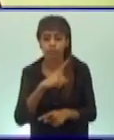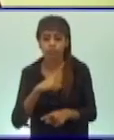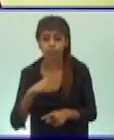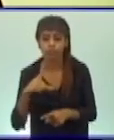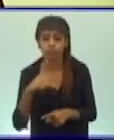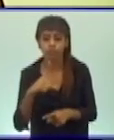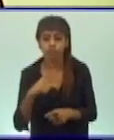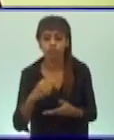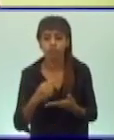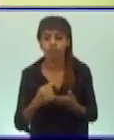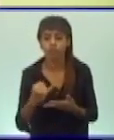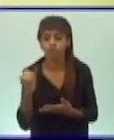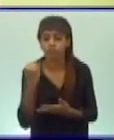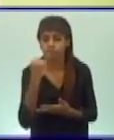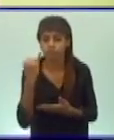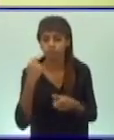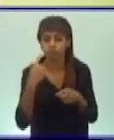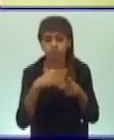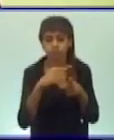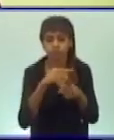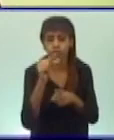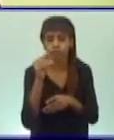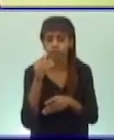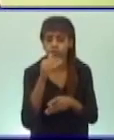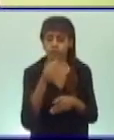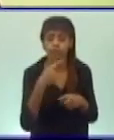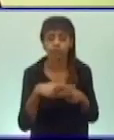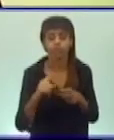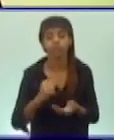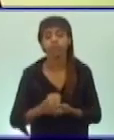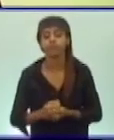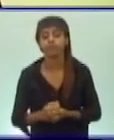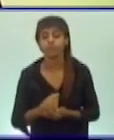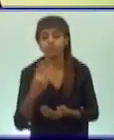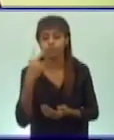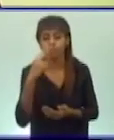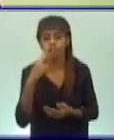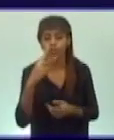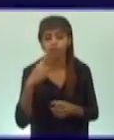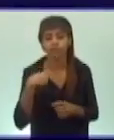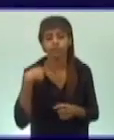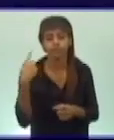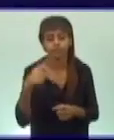el internacionalismo. Les propongo entonces la segunda actividad de nuestra clase.